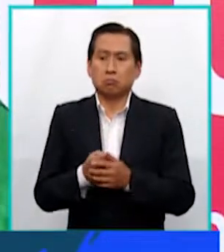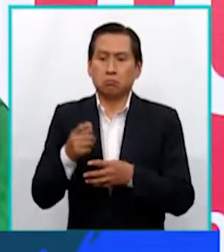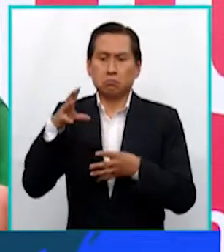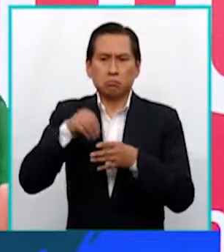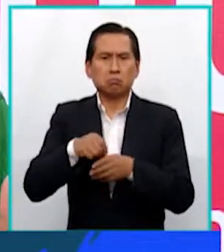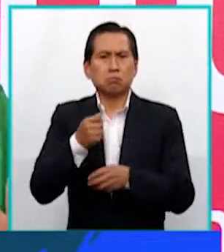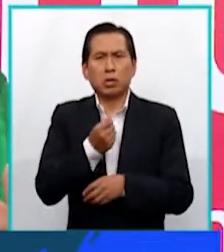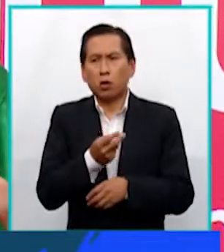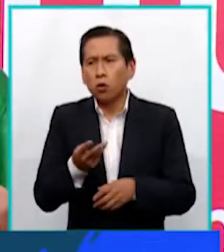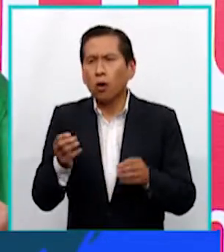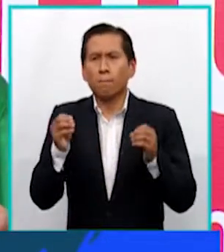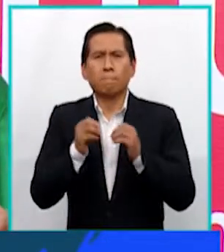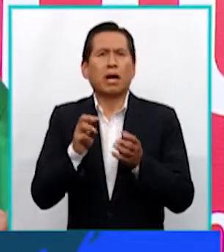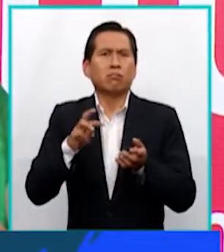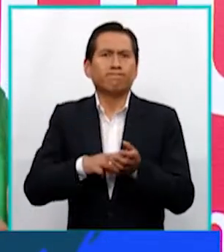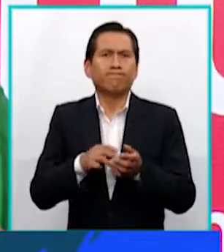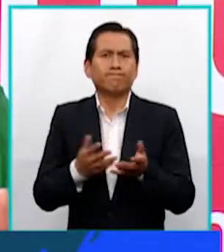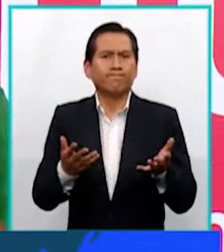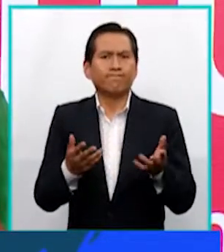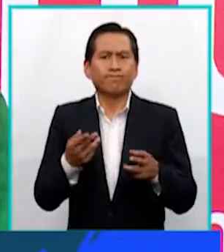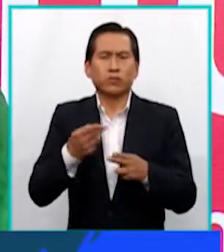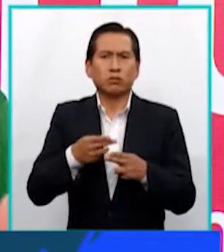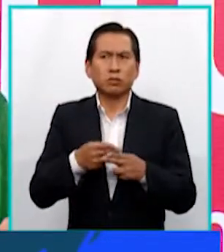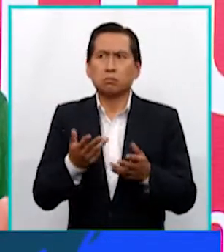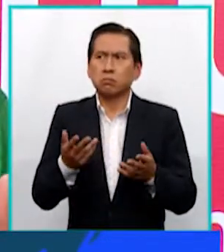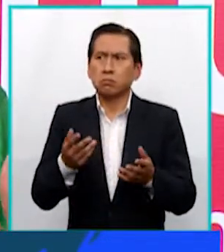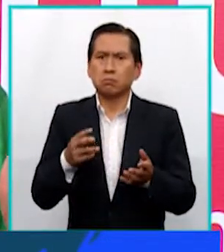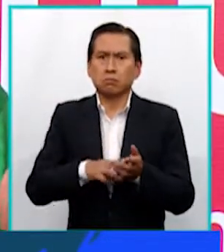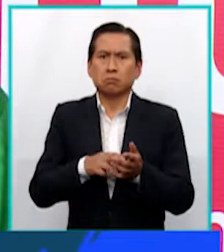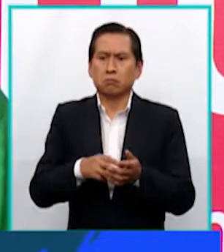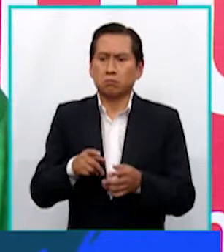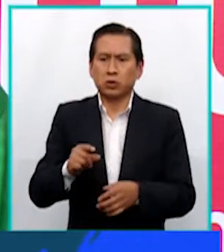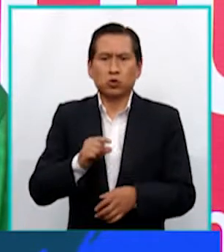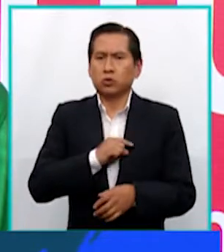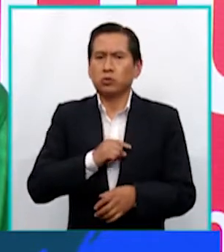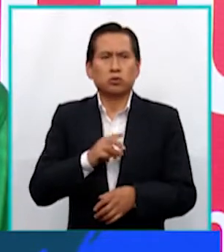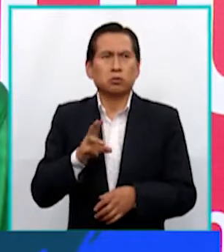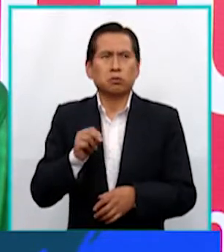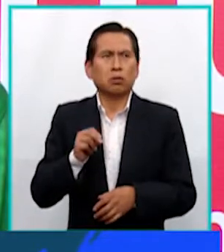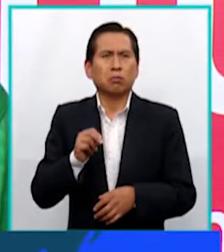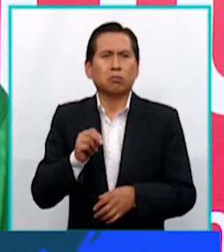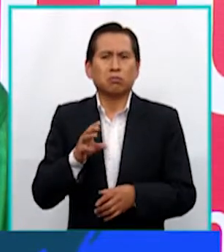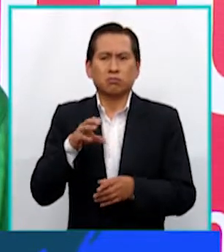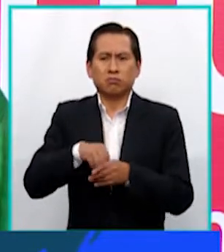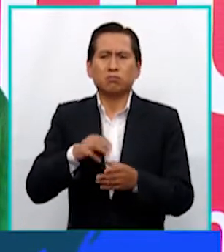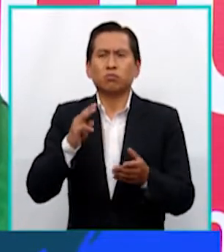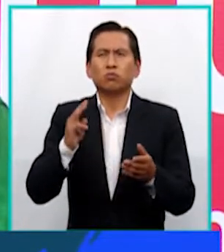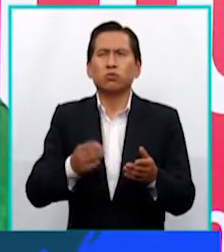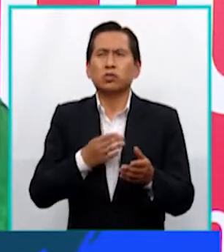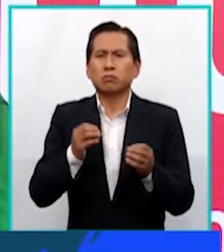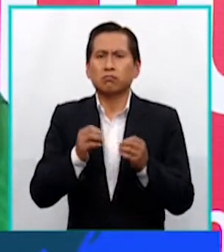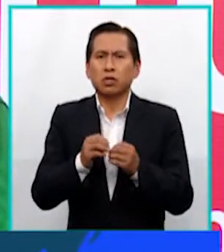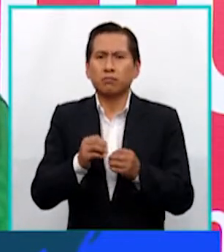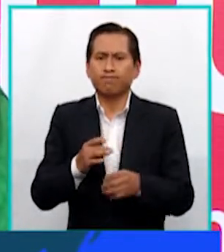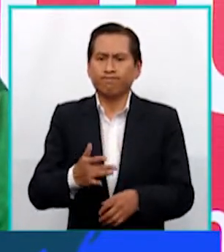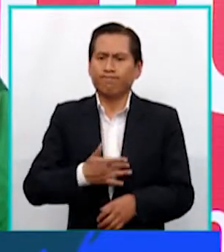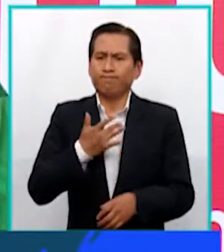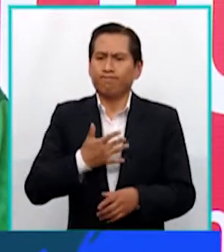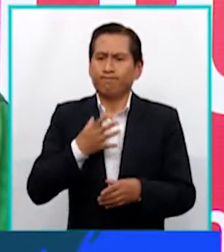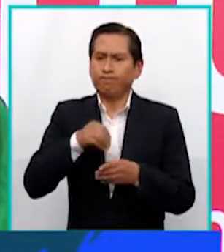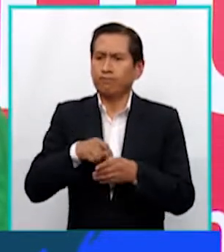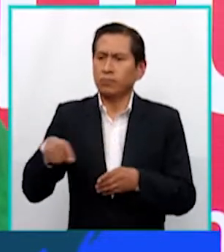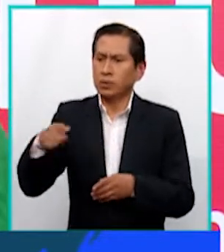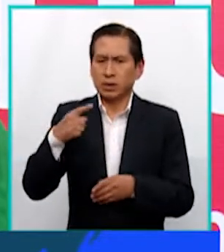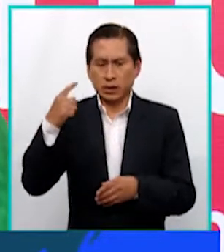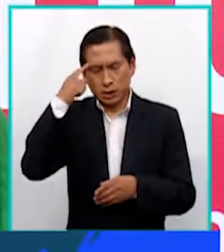un poquito más, llamémosle, no le llamaría conscientes, le llamo contenidos que realmente nos resuenan en el fondo de nuestra